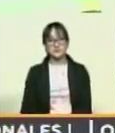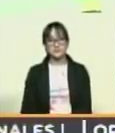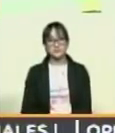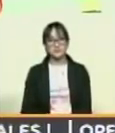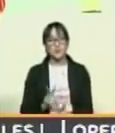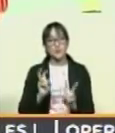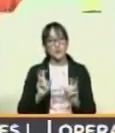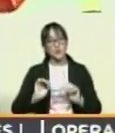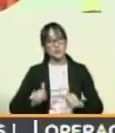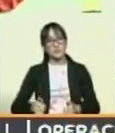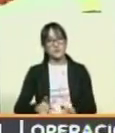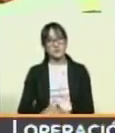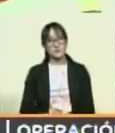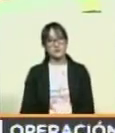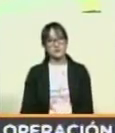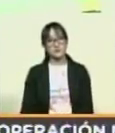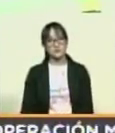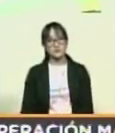comienzo.